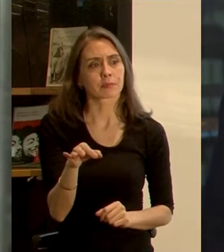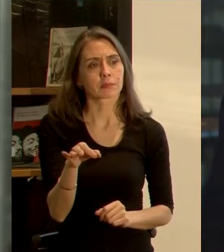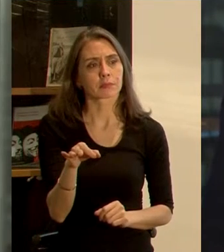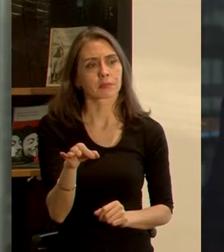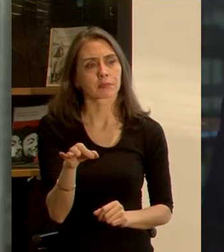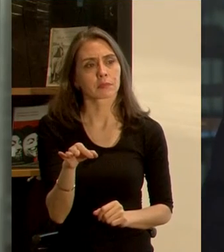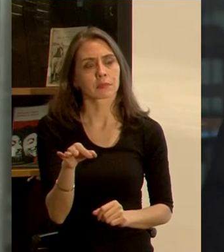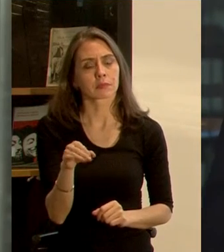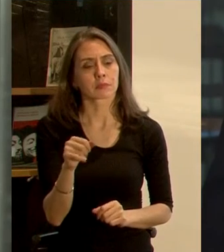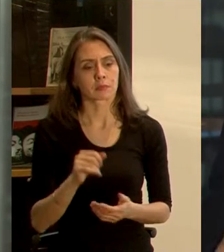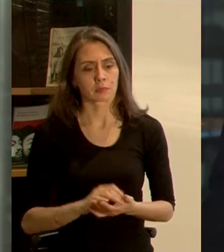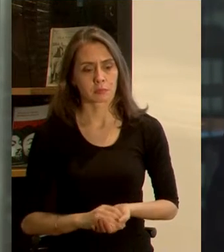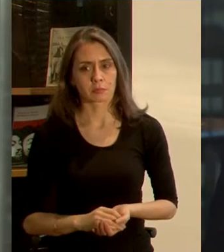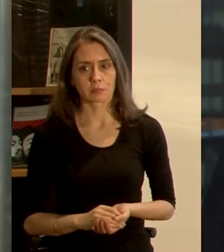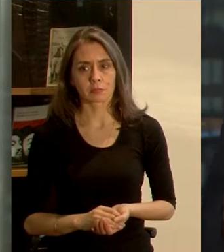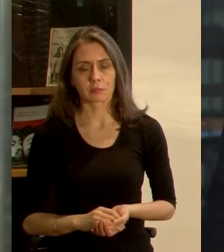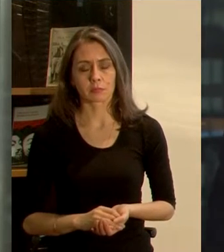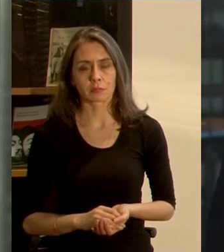son